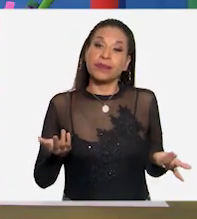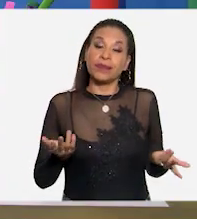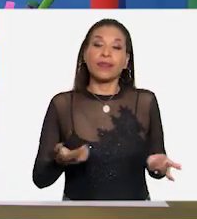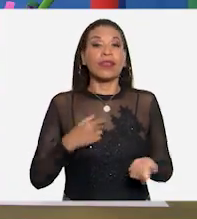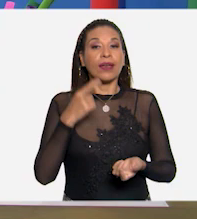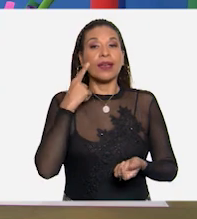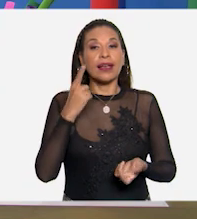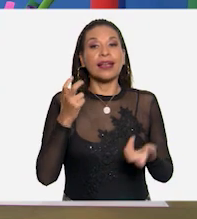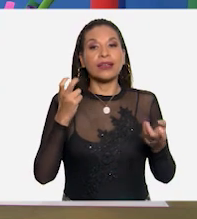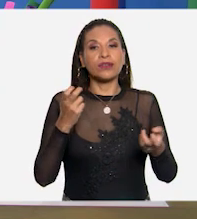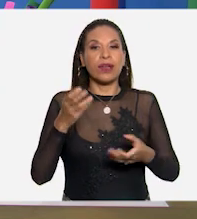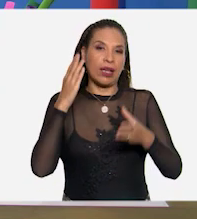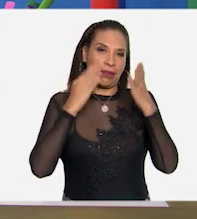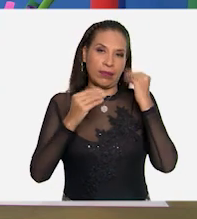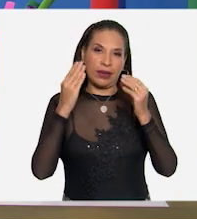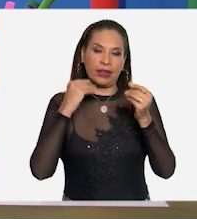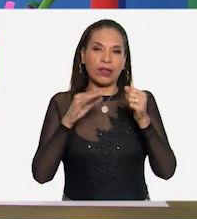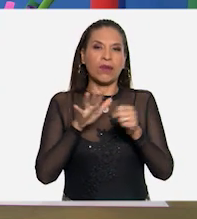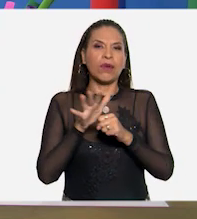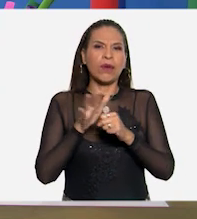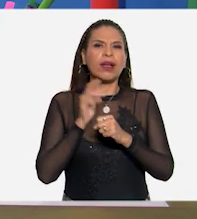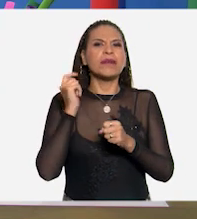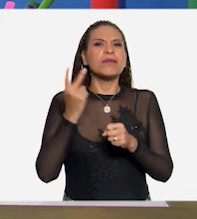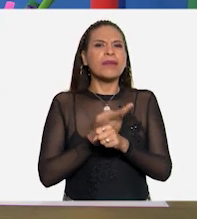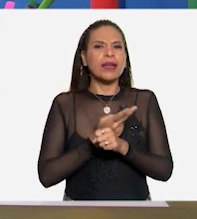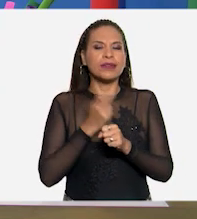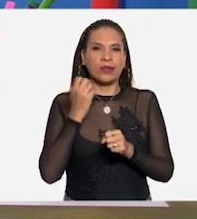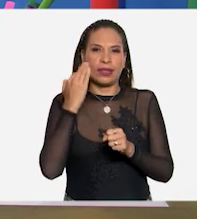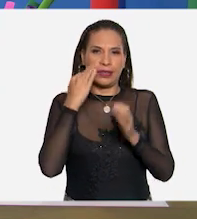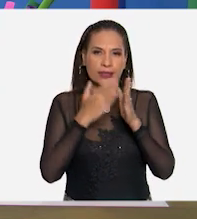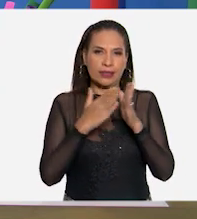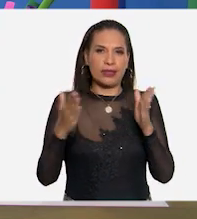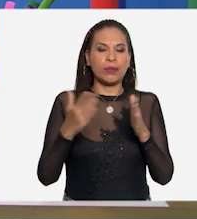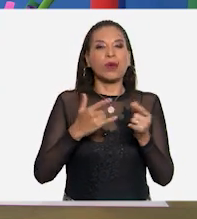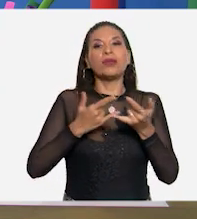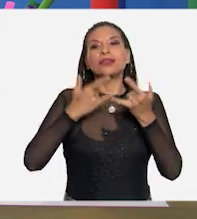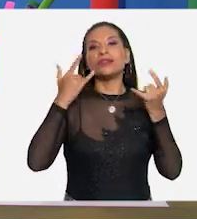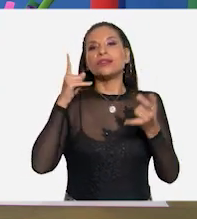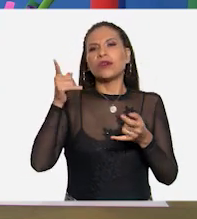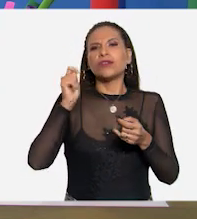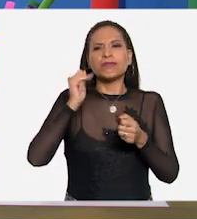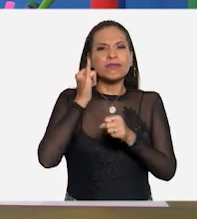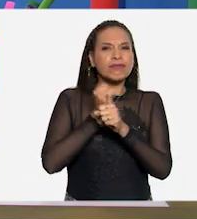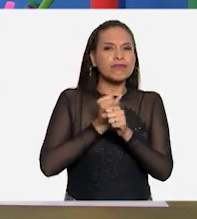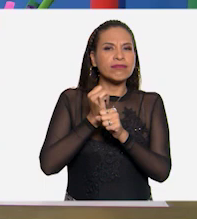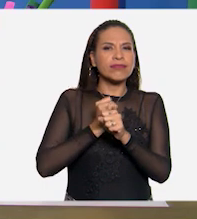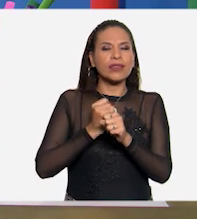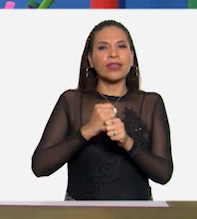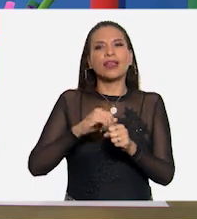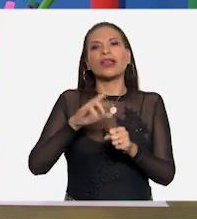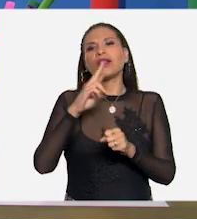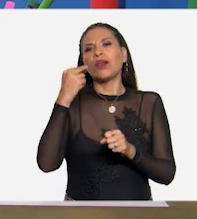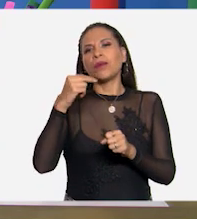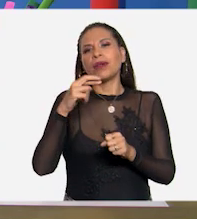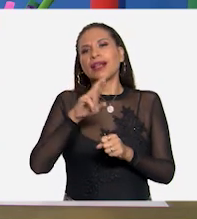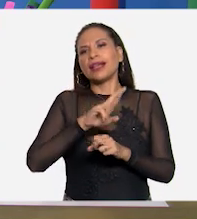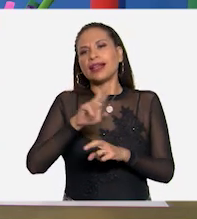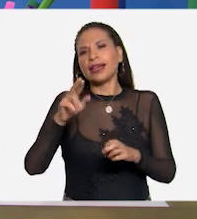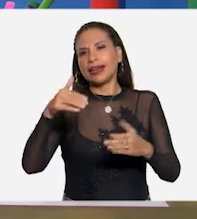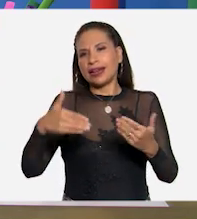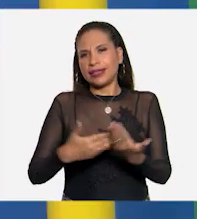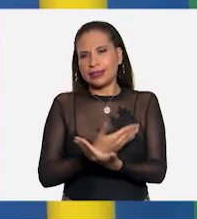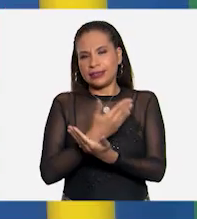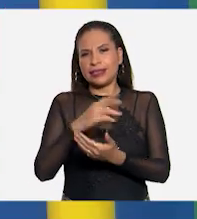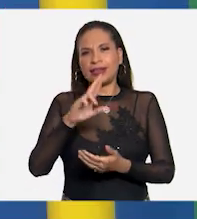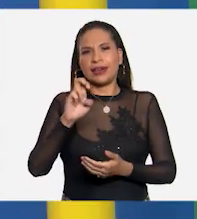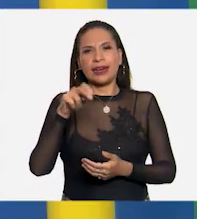ya veo! Aprenderemos sobre lo que ocurrió durante el periodo que los historiadores llaman el Renacimiento. Exacto,